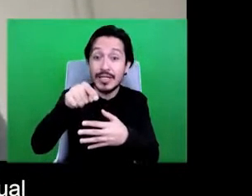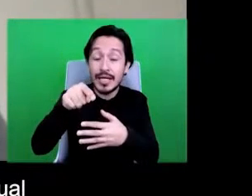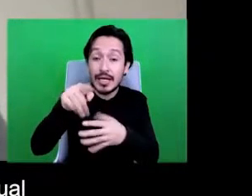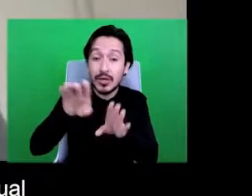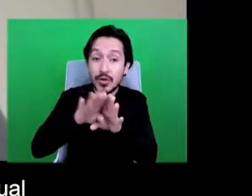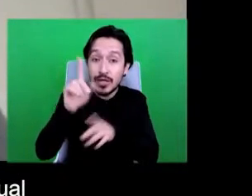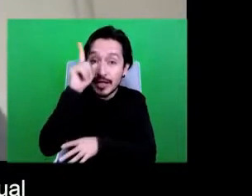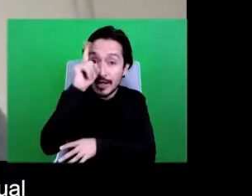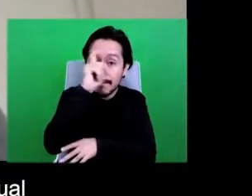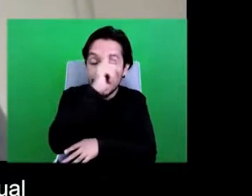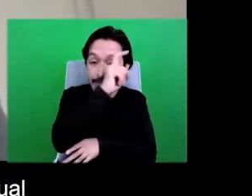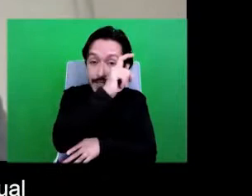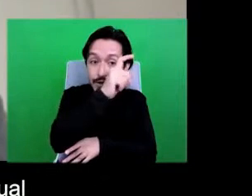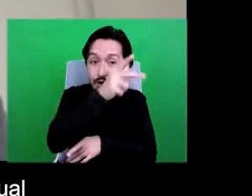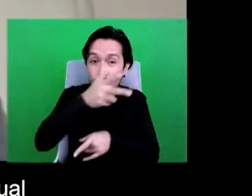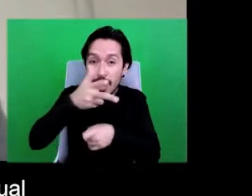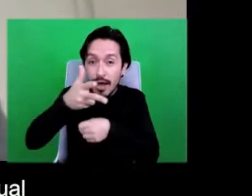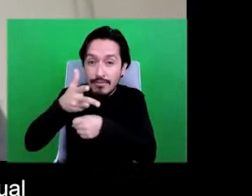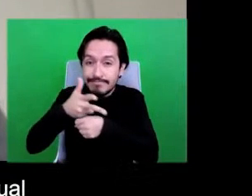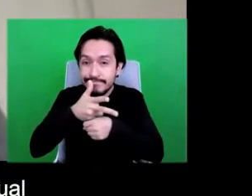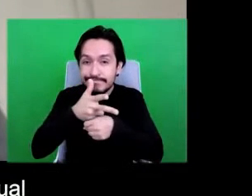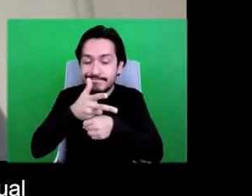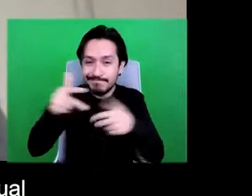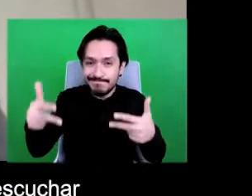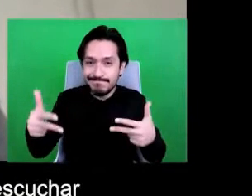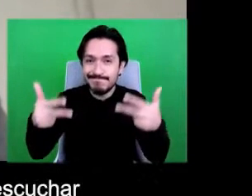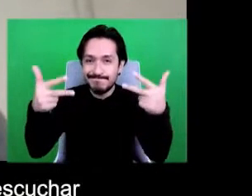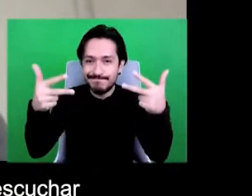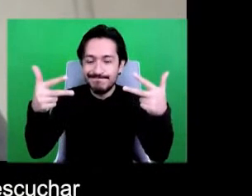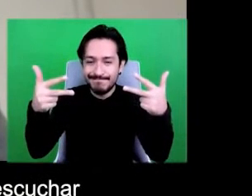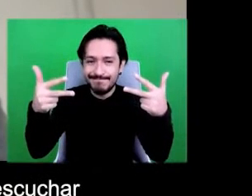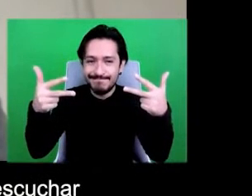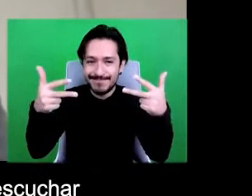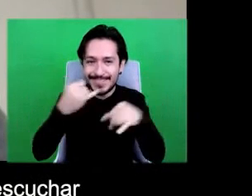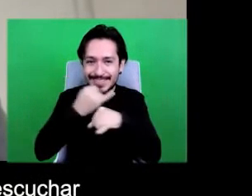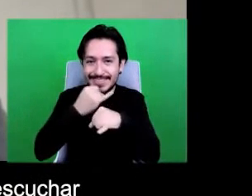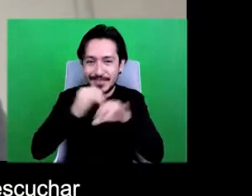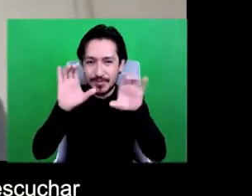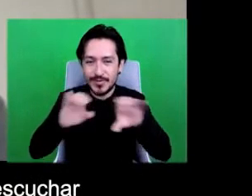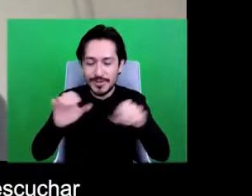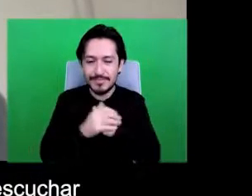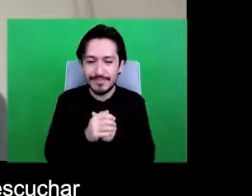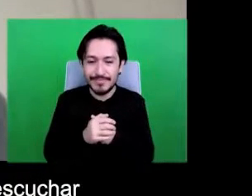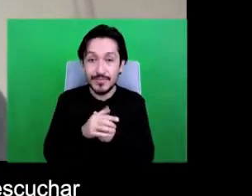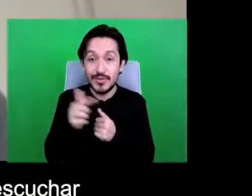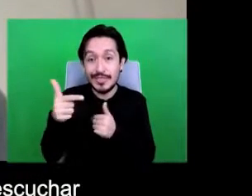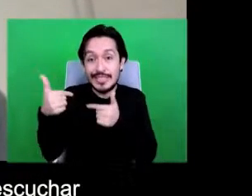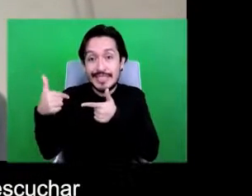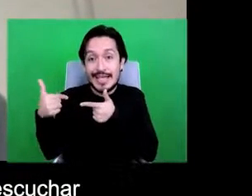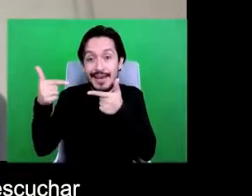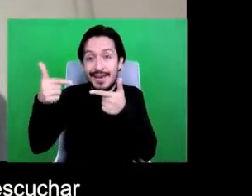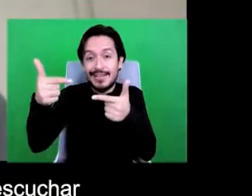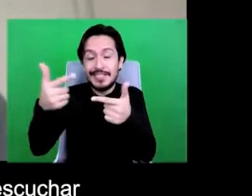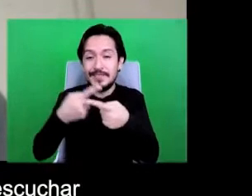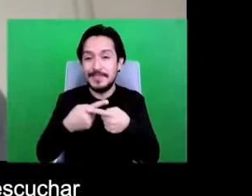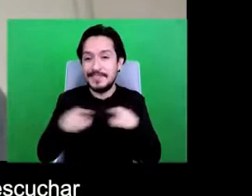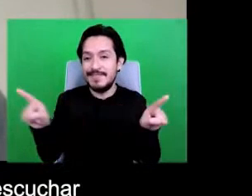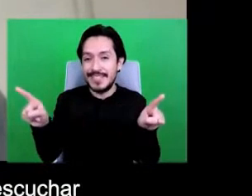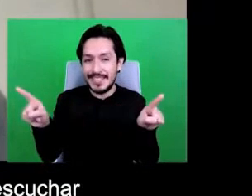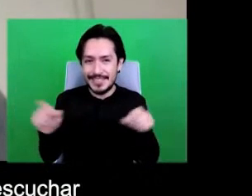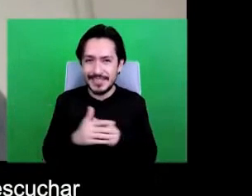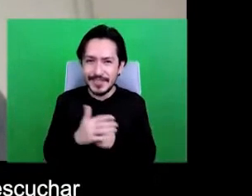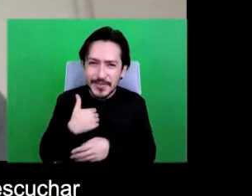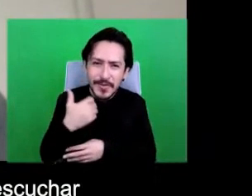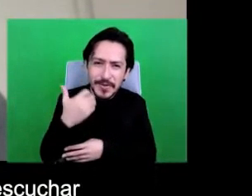virtual por lo mismo de no estar acostumbrados, ¿no? Es una generación diferente. Y me encantaría escuchar de Patricia